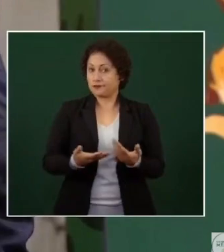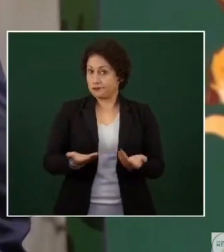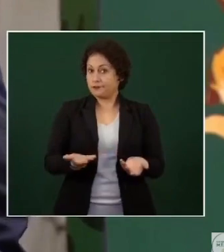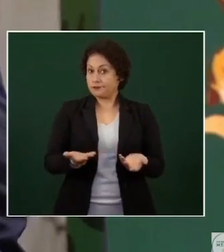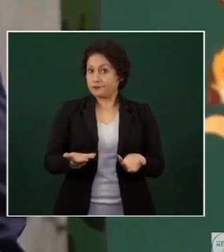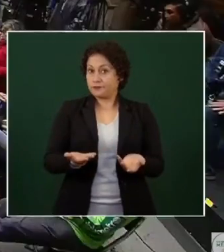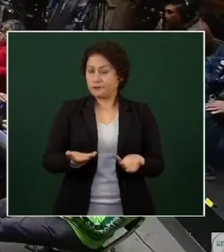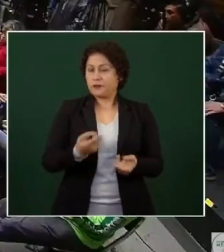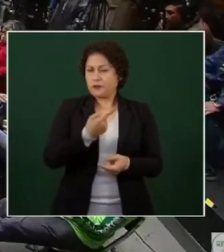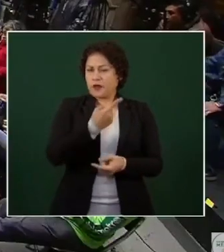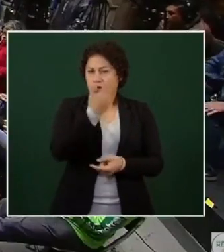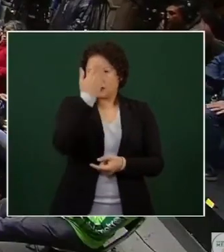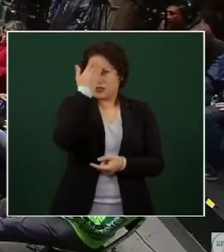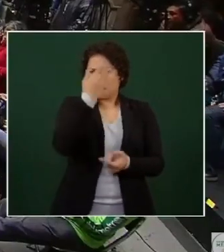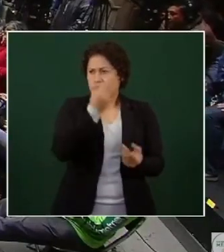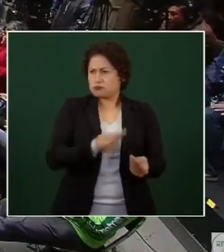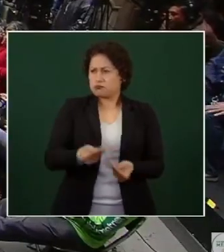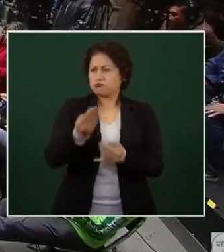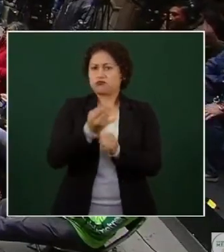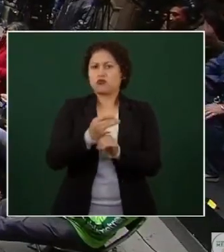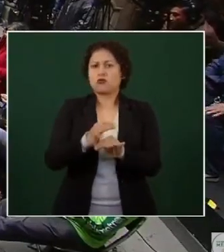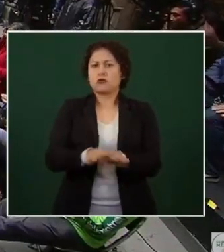a cabo este proceso